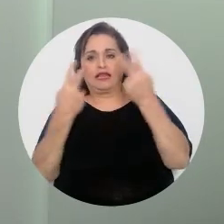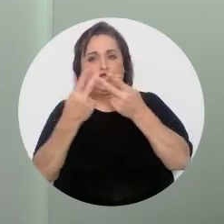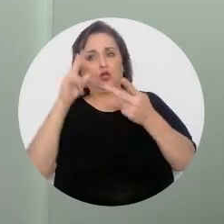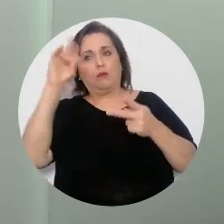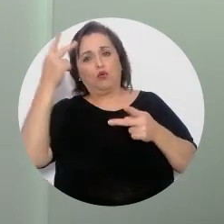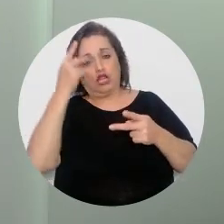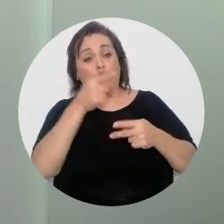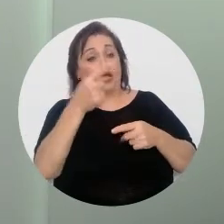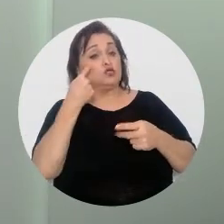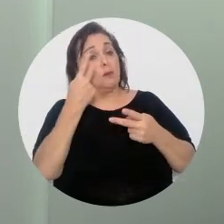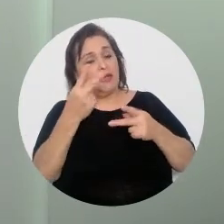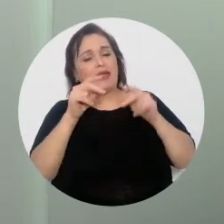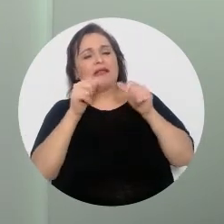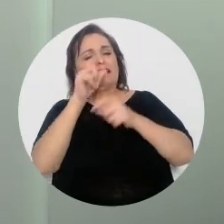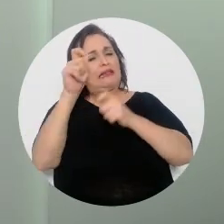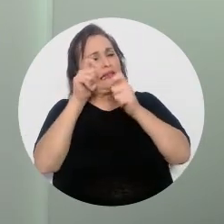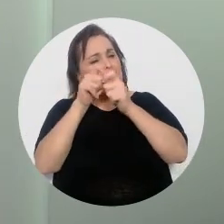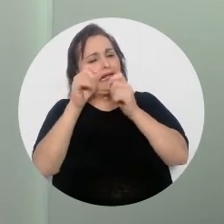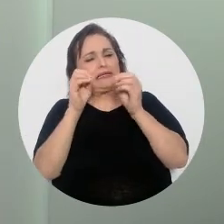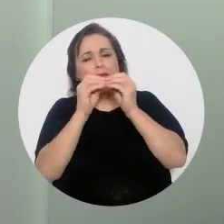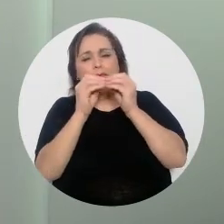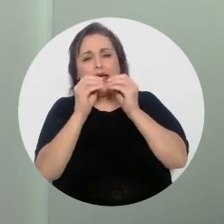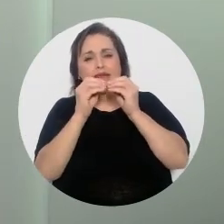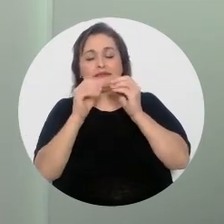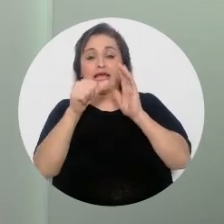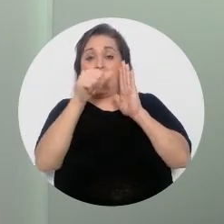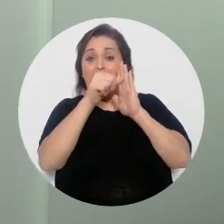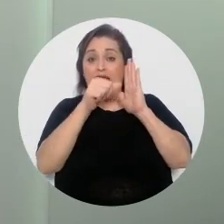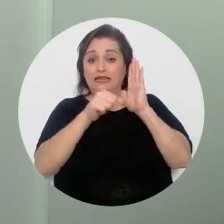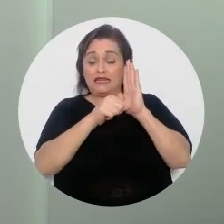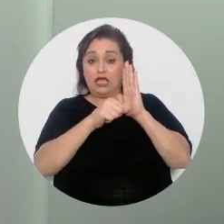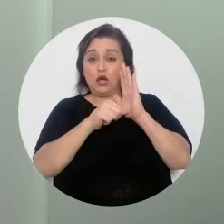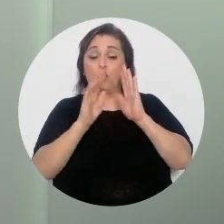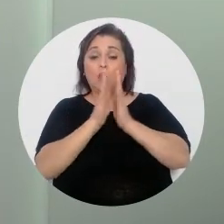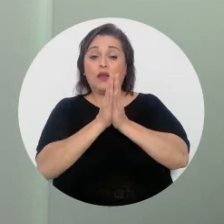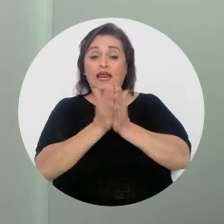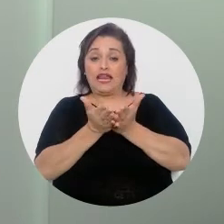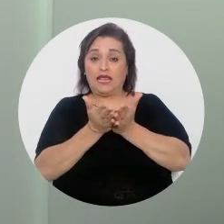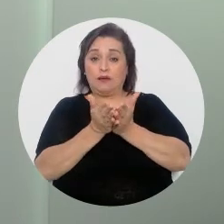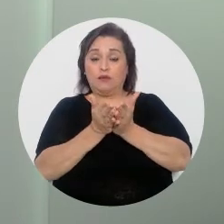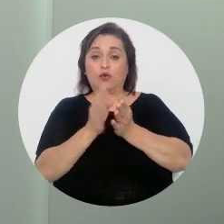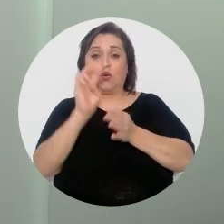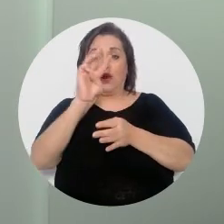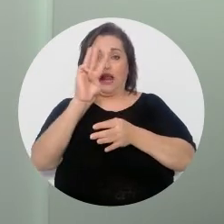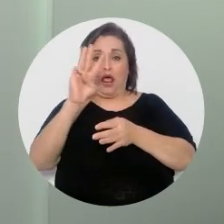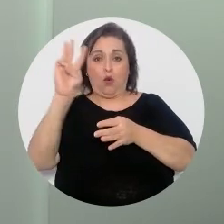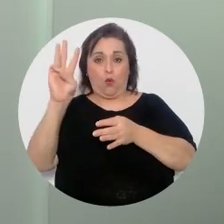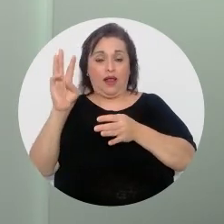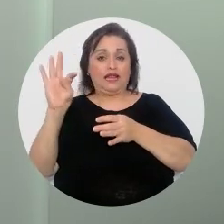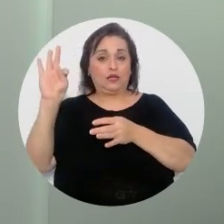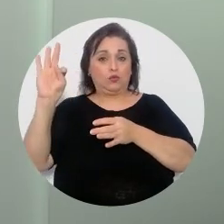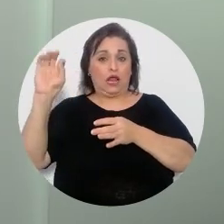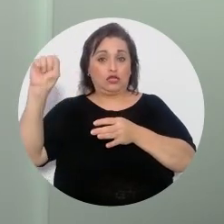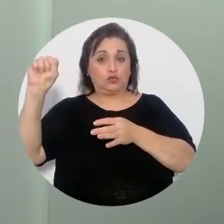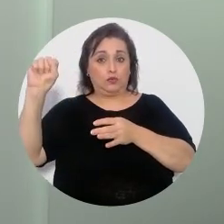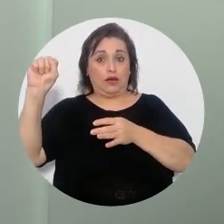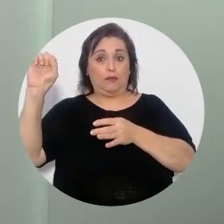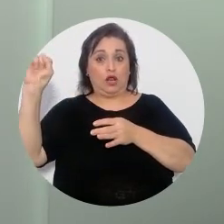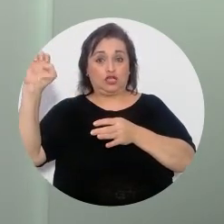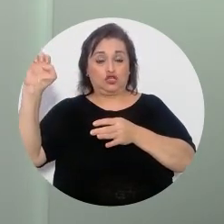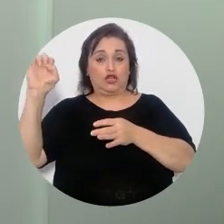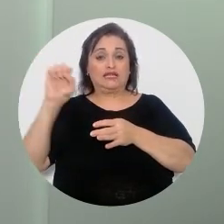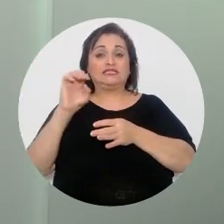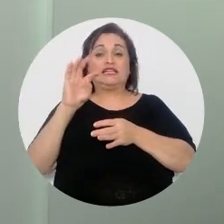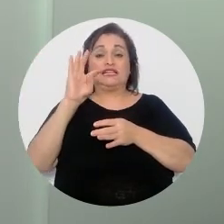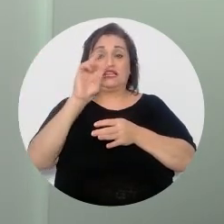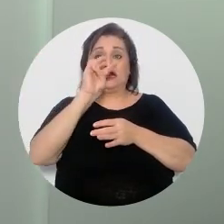partido. Esto lo pueden ver un poquito más en detalle en el artículo, en el libro que está disponible en la página web del tribunal, que es